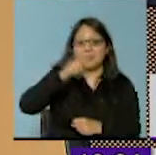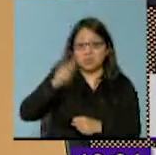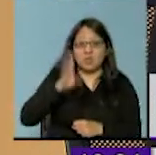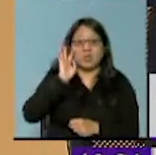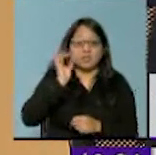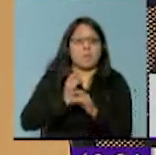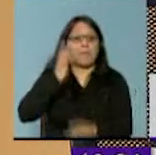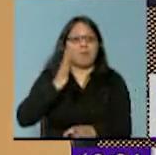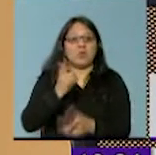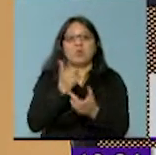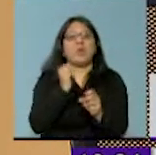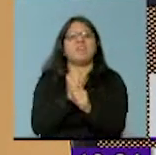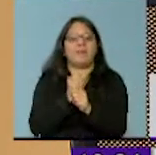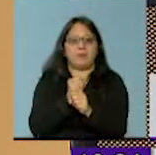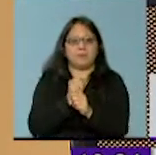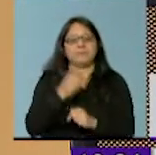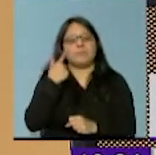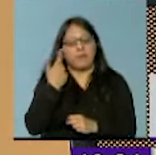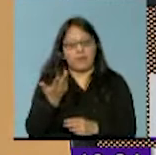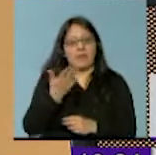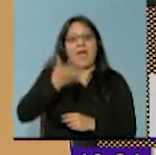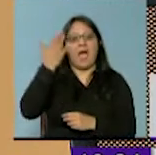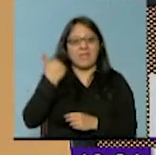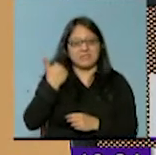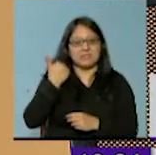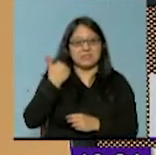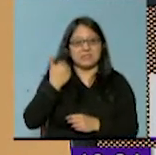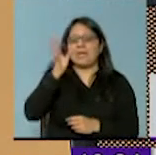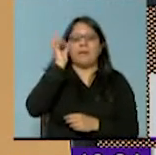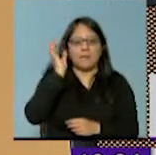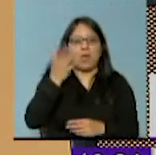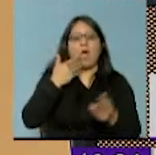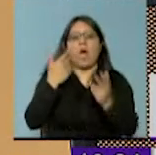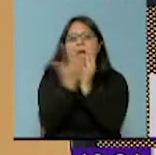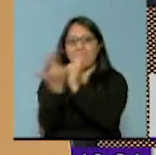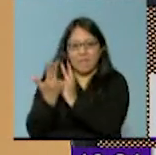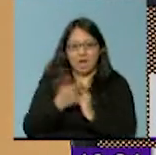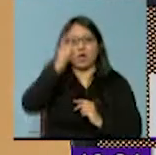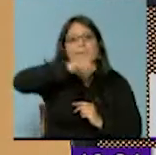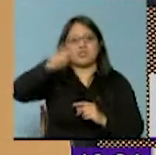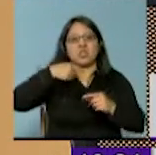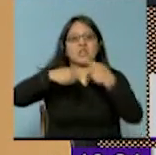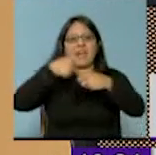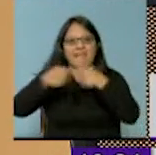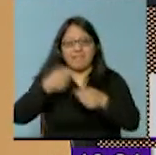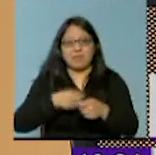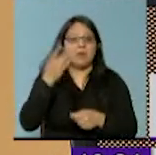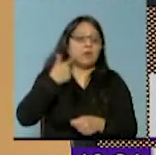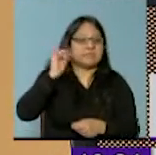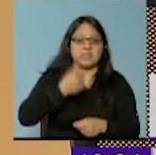ver, hablamos con los comerciantes que tuvieron que cerrar. Un panorama terrible es el que